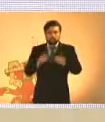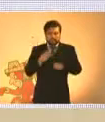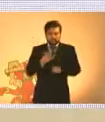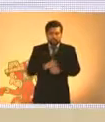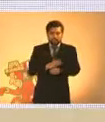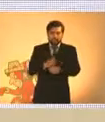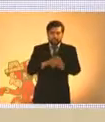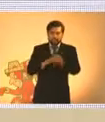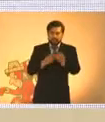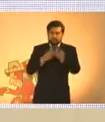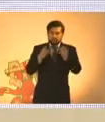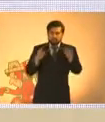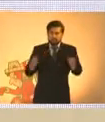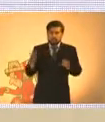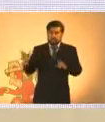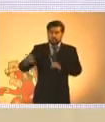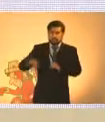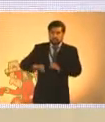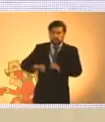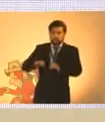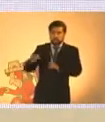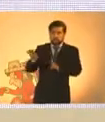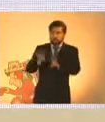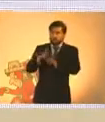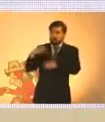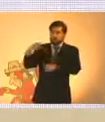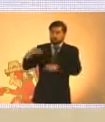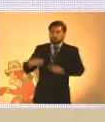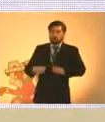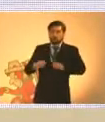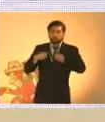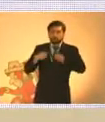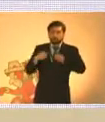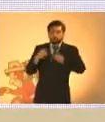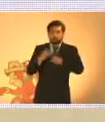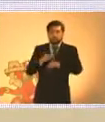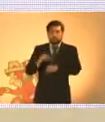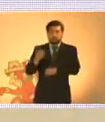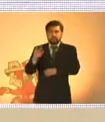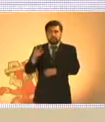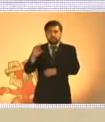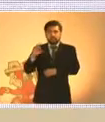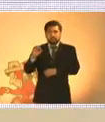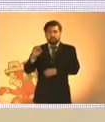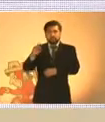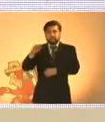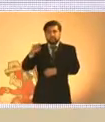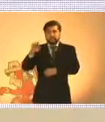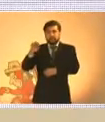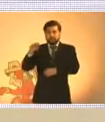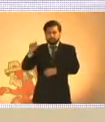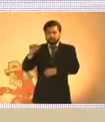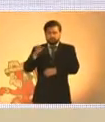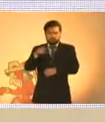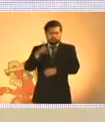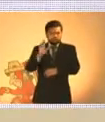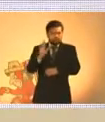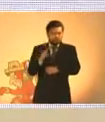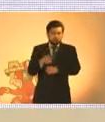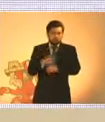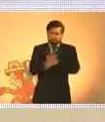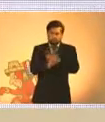universal estoy hablando que haya tenido la vida que tuvo francisco de miranda y acercarse a